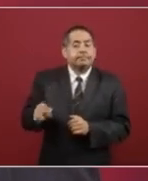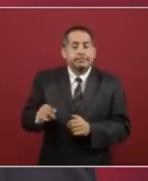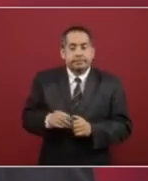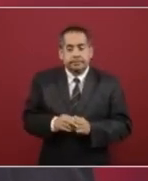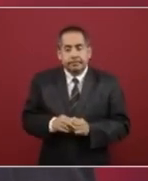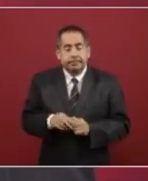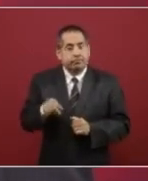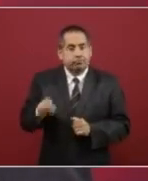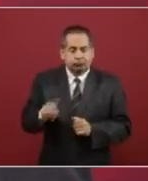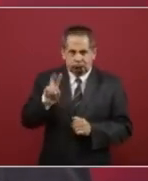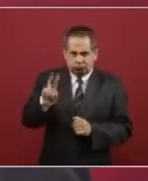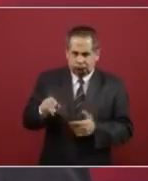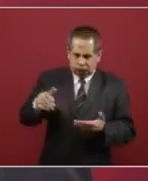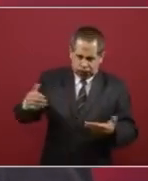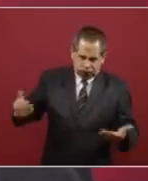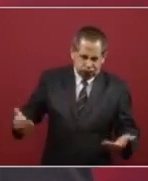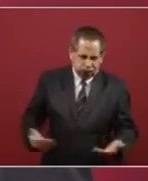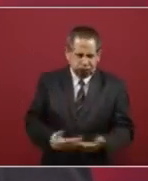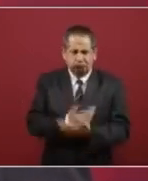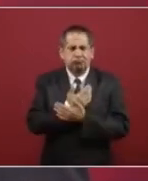porque ahí nació